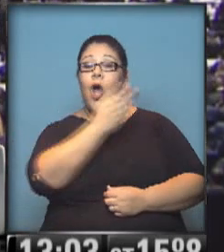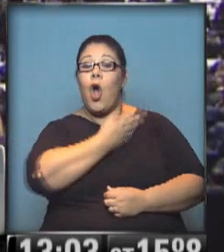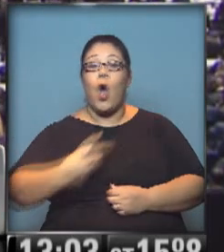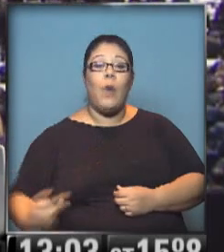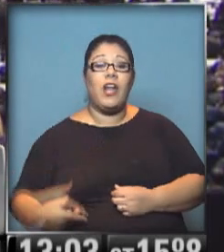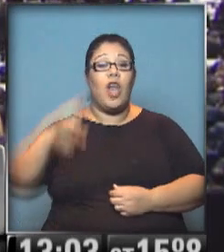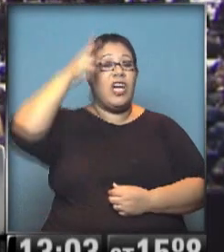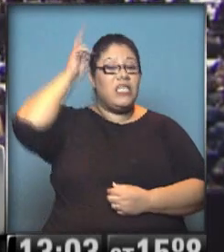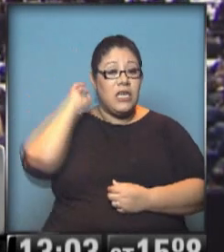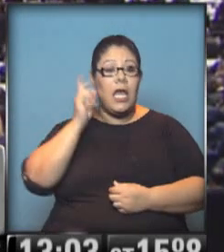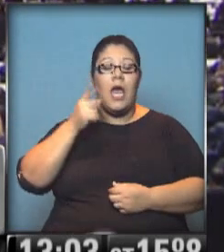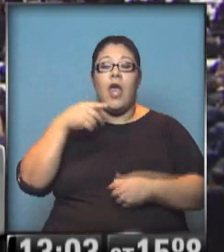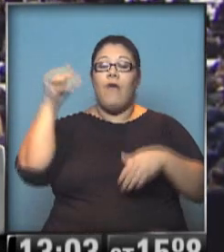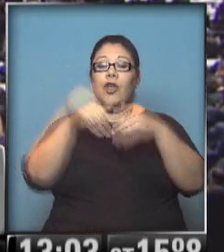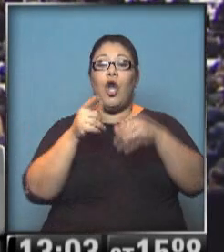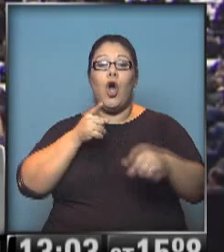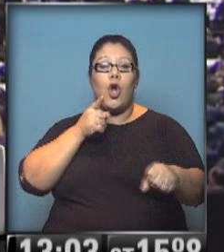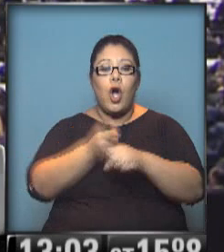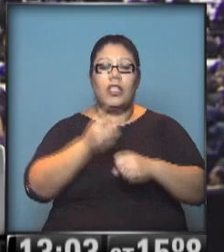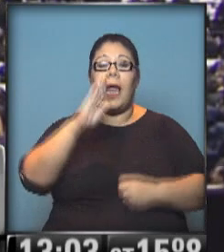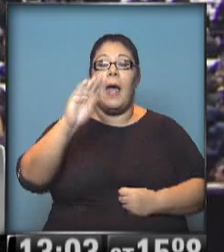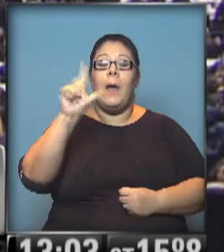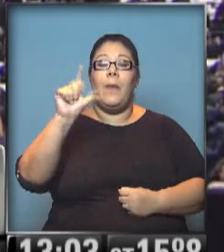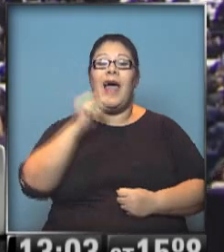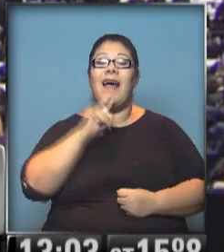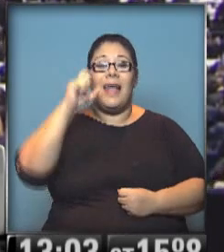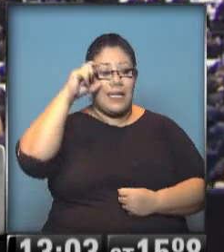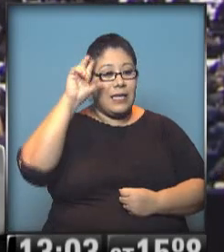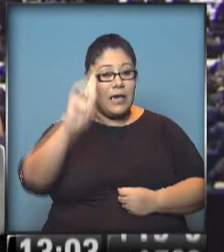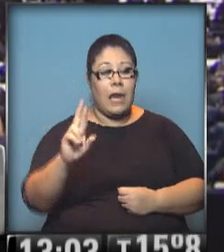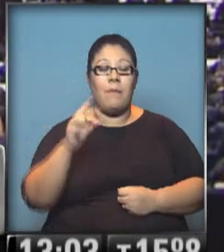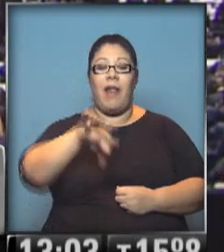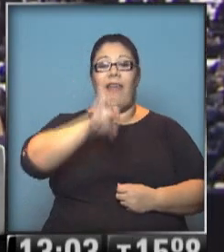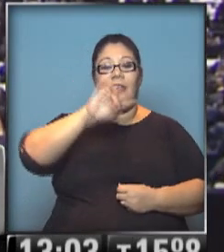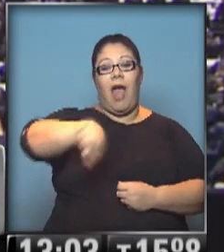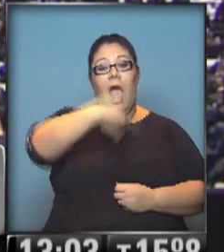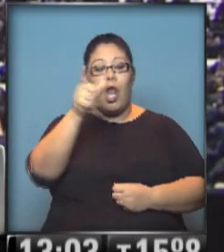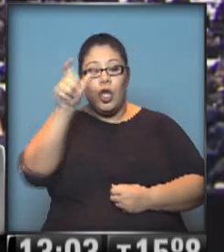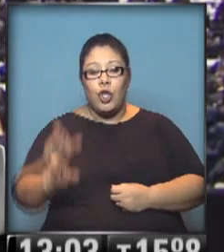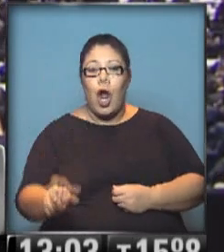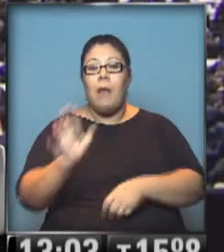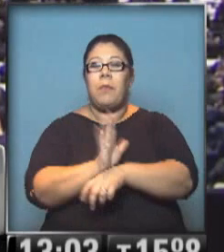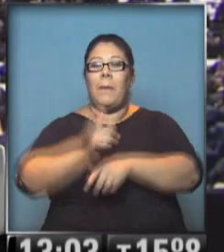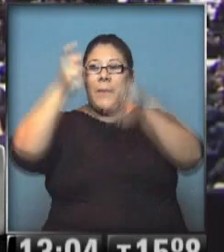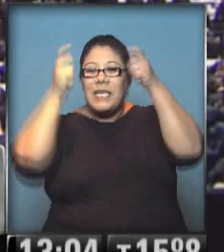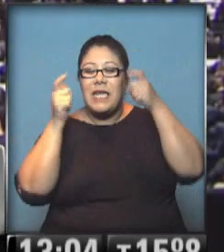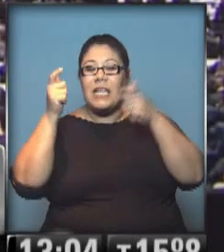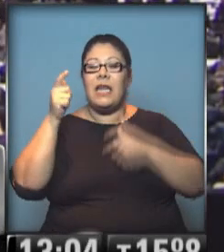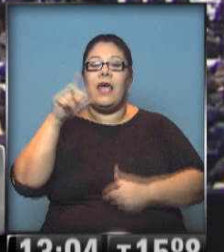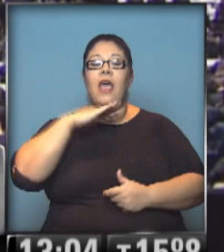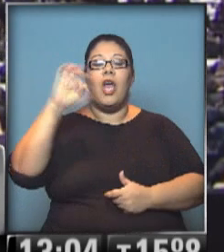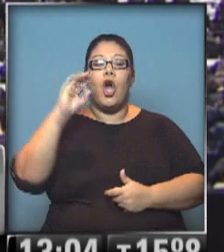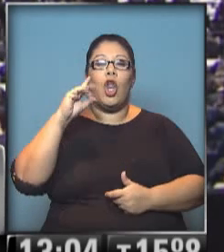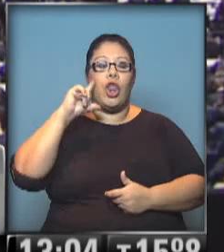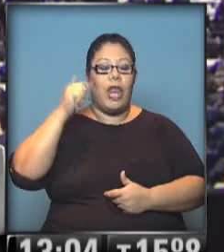Chile votó en contra, eligiendo al Jordano para lo que es la presidencia de la FIFA, en esta, digamos, interrumpiendo la continuidad de